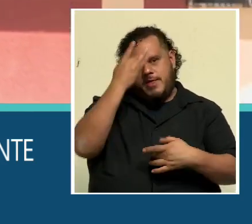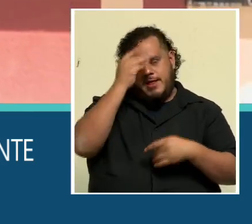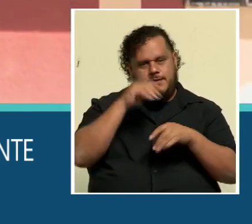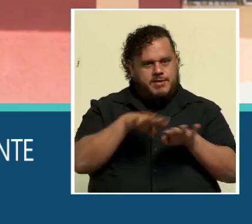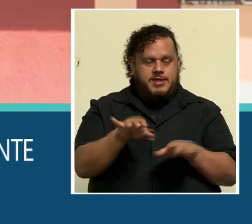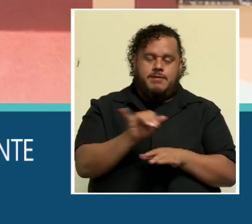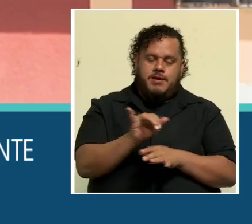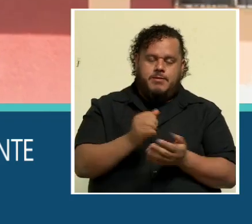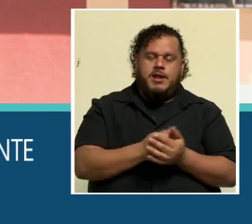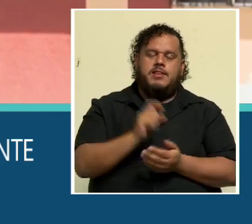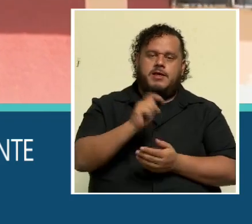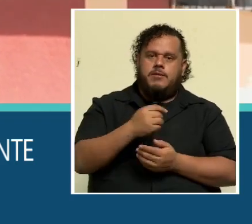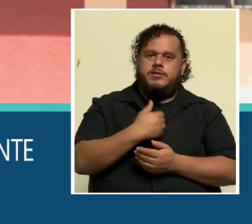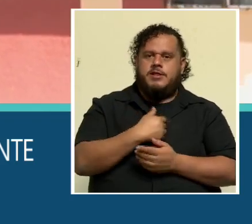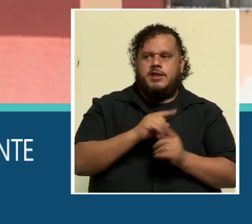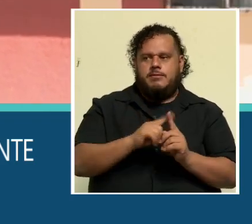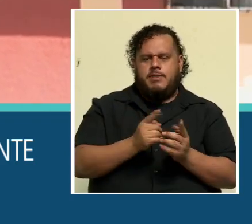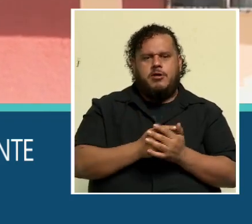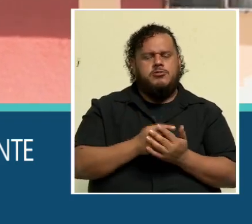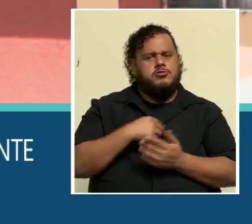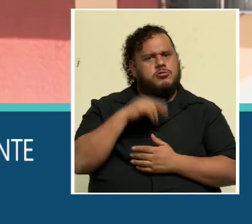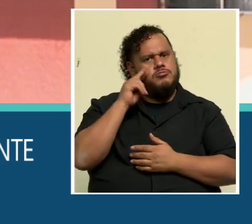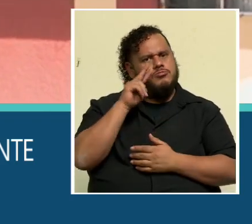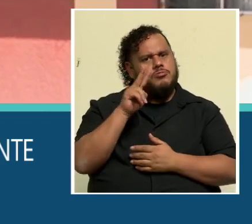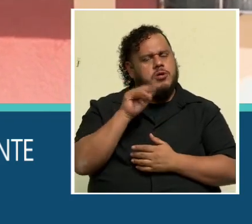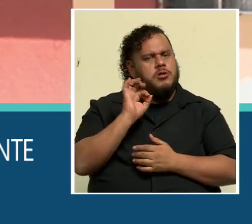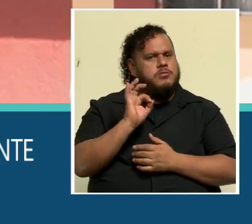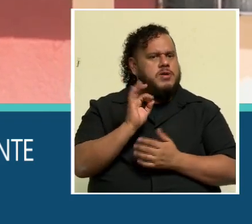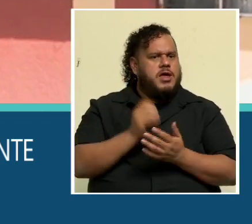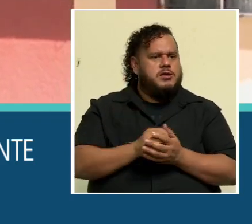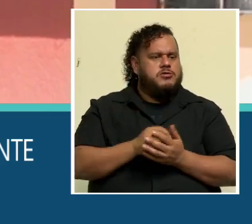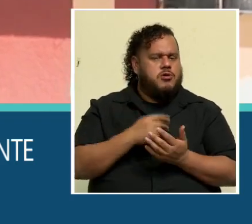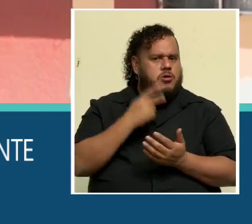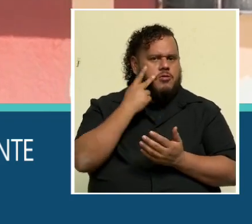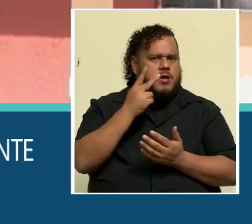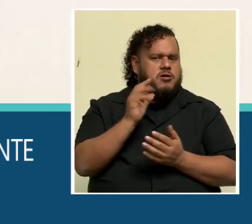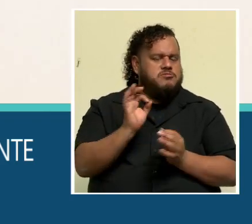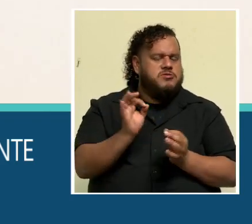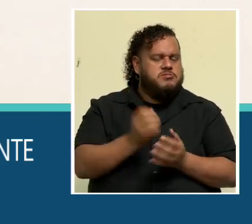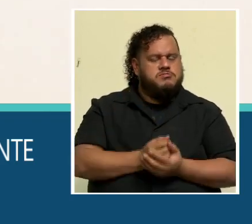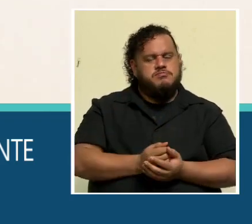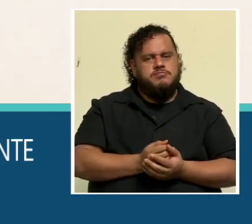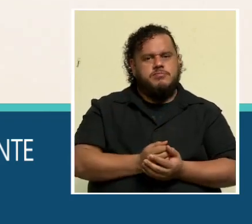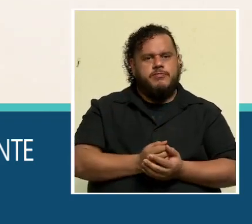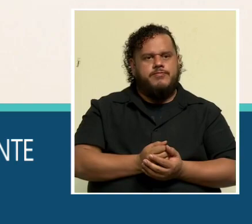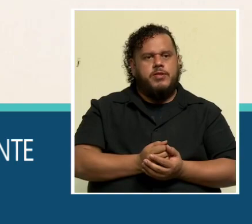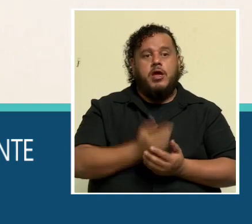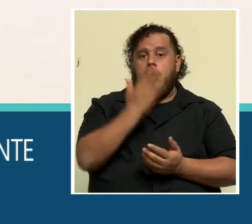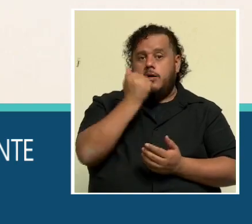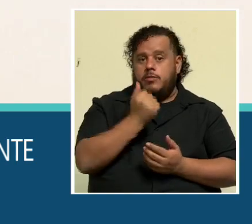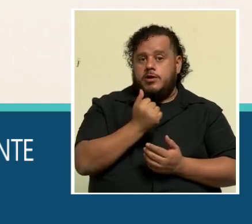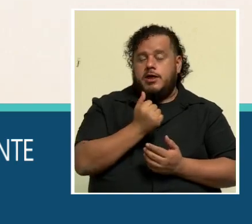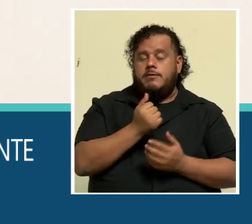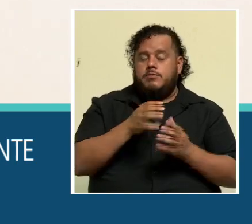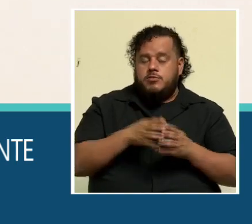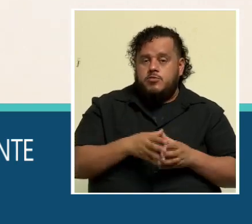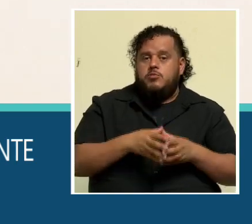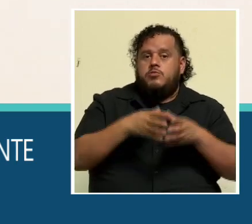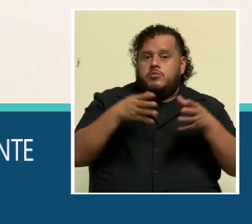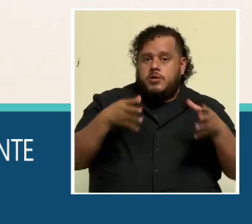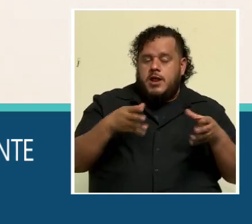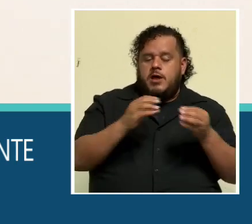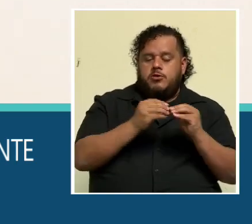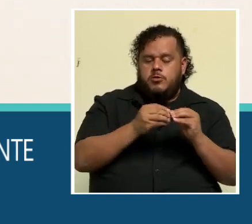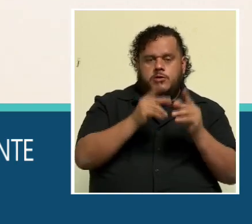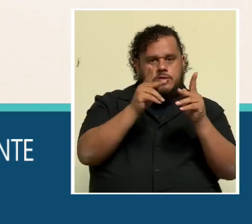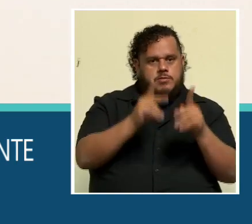tener, pero la hago bien, caminando. Yo le digo muy poco, pero la hago bien. Porque habemos una inmensa cantidad de